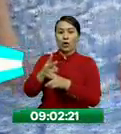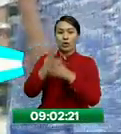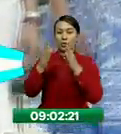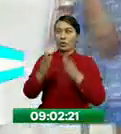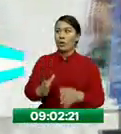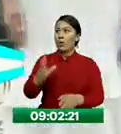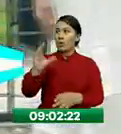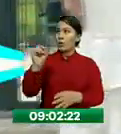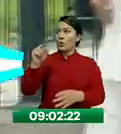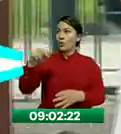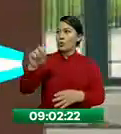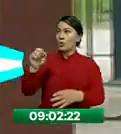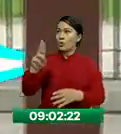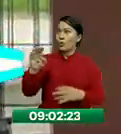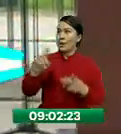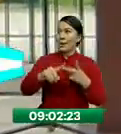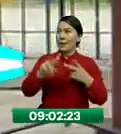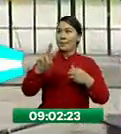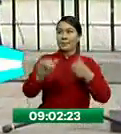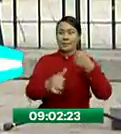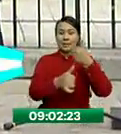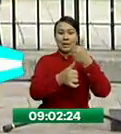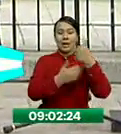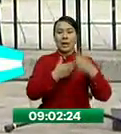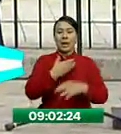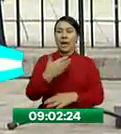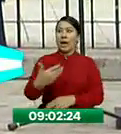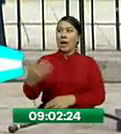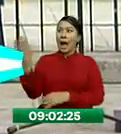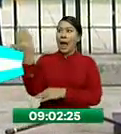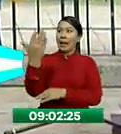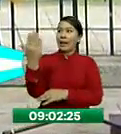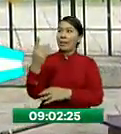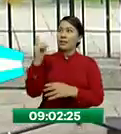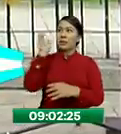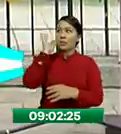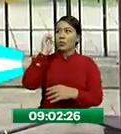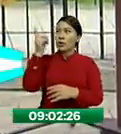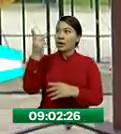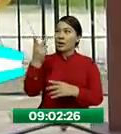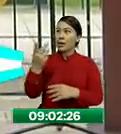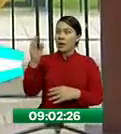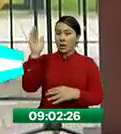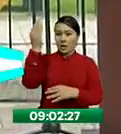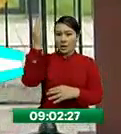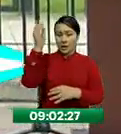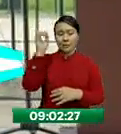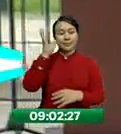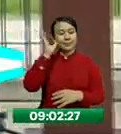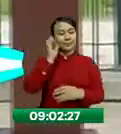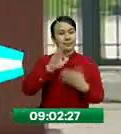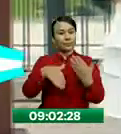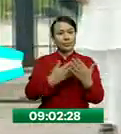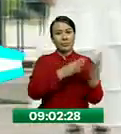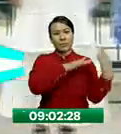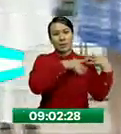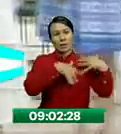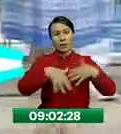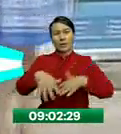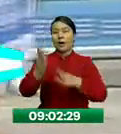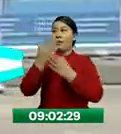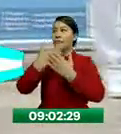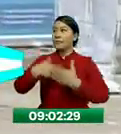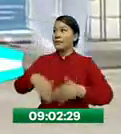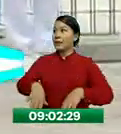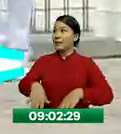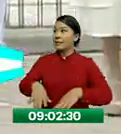esperaba la presencia de la alcaldesa Cintia Viteri, pero está en otras actividades y ella, de lo que se estima, estará al finalizar el pregón